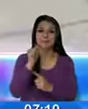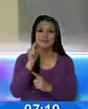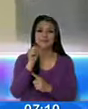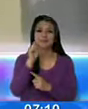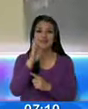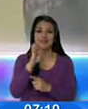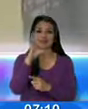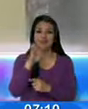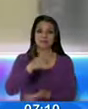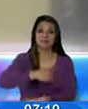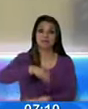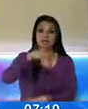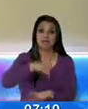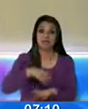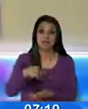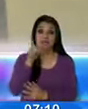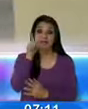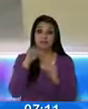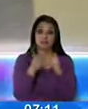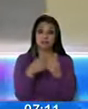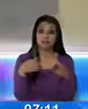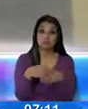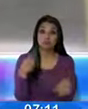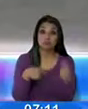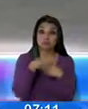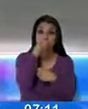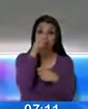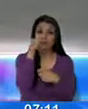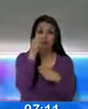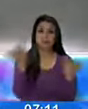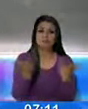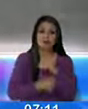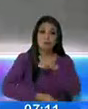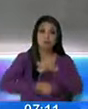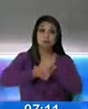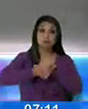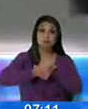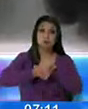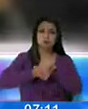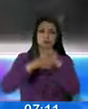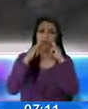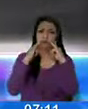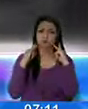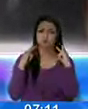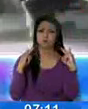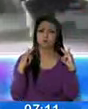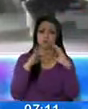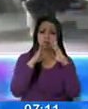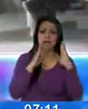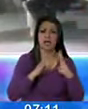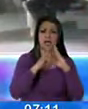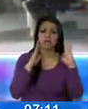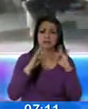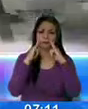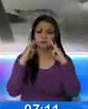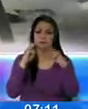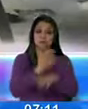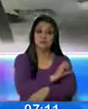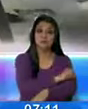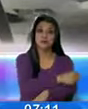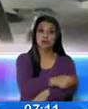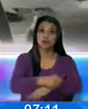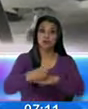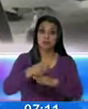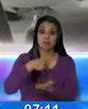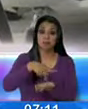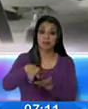Manabí. Los líderes de esa organización narcodelictiva se escondían en una lujosa urbanización en la vía a San Borondón, donde pagaban por